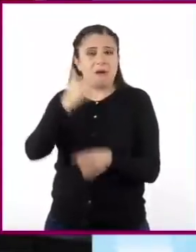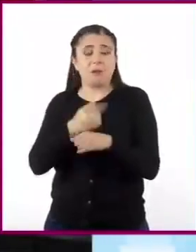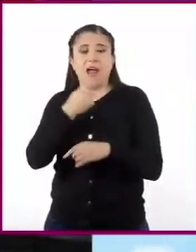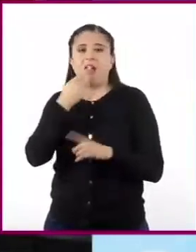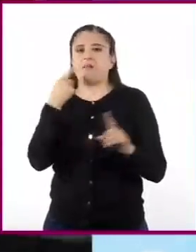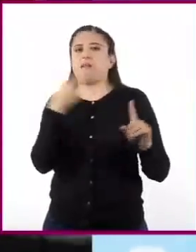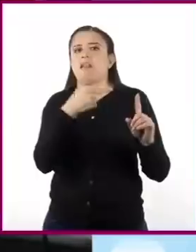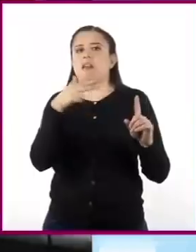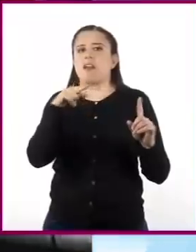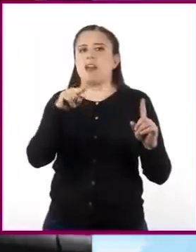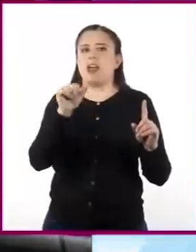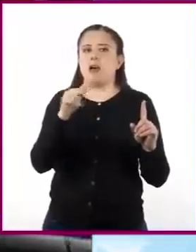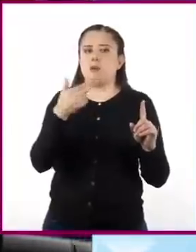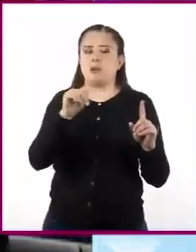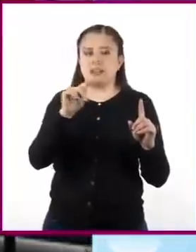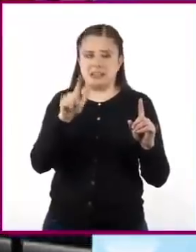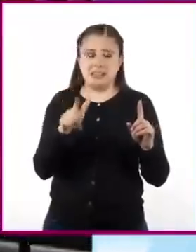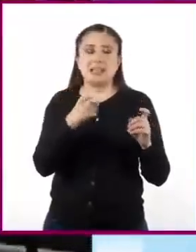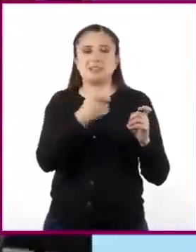náhuatl.